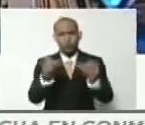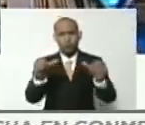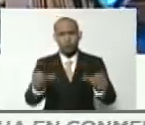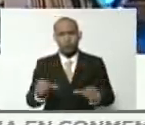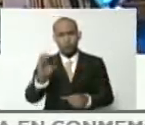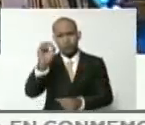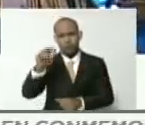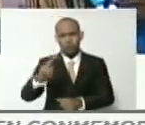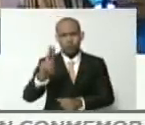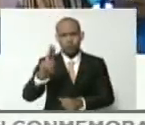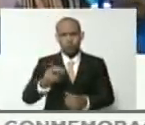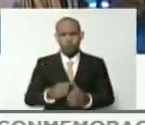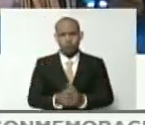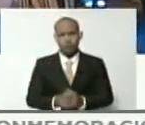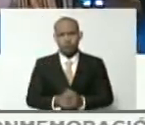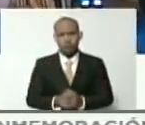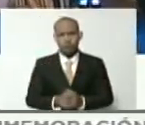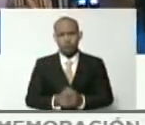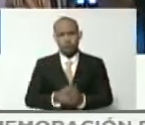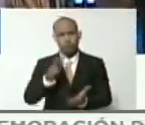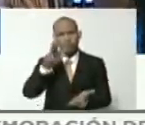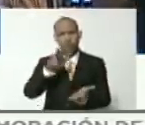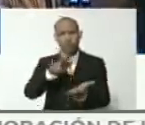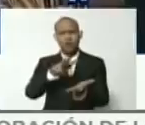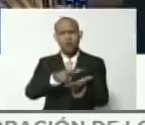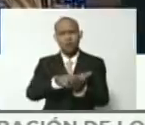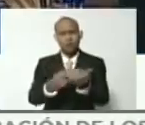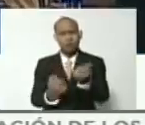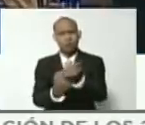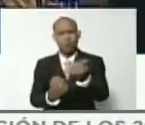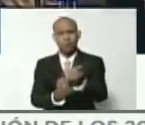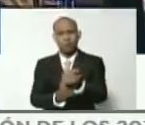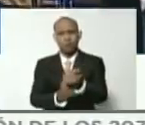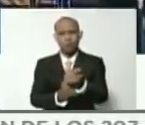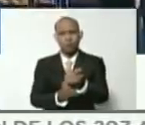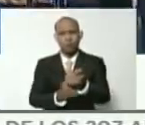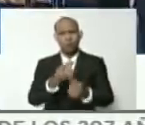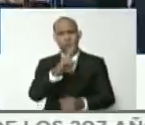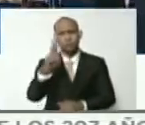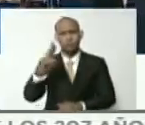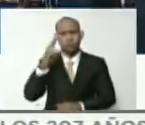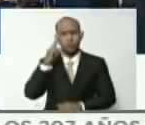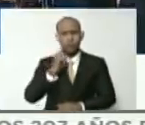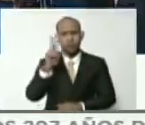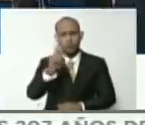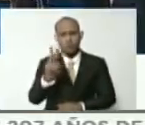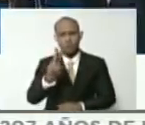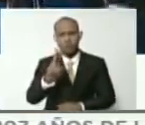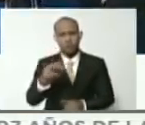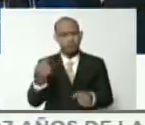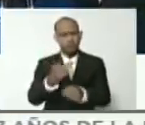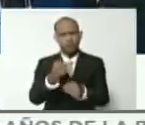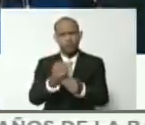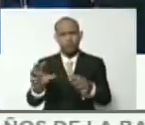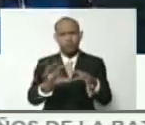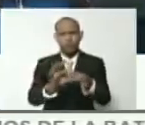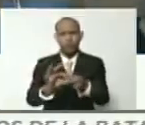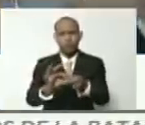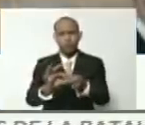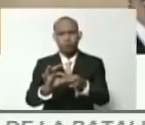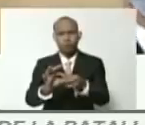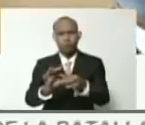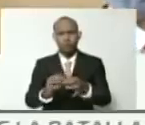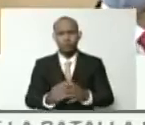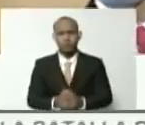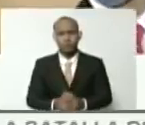importante organismo multilateral, ha respaldado al gobierno de la República Bolivariana de Venezuela con acciones conjuntas para la contención y